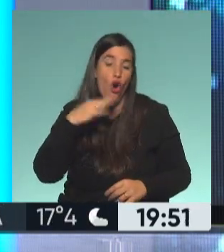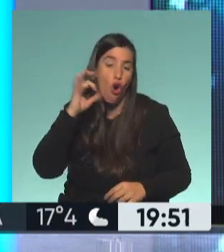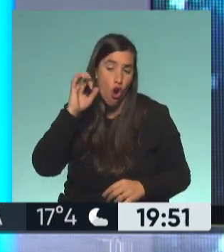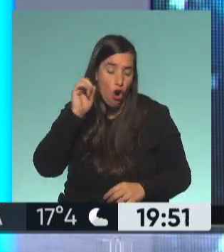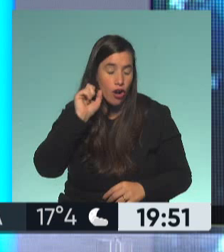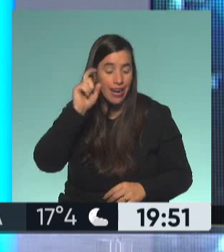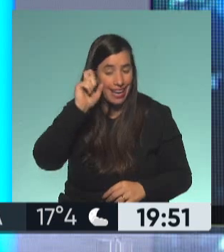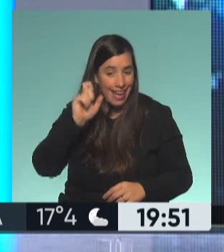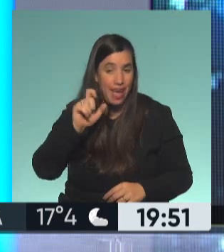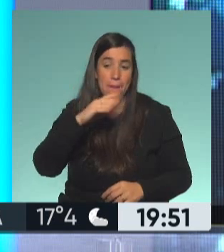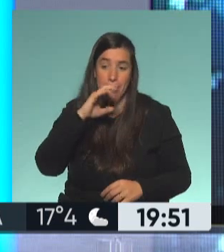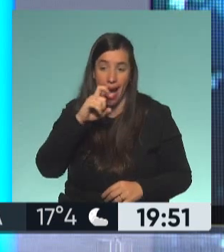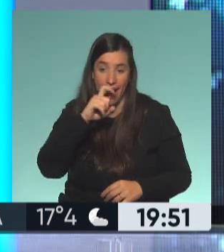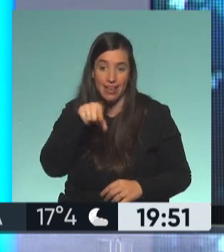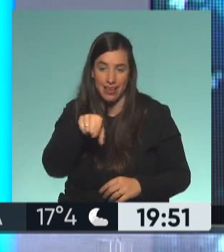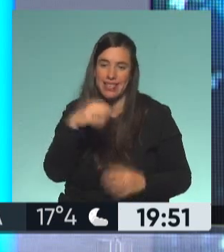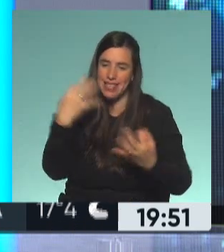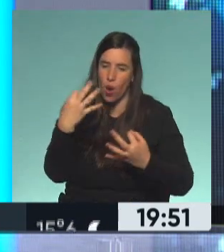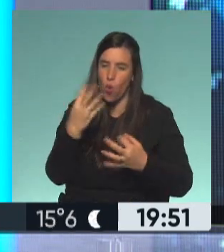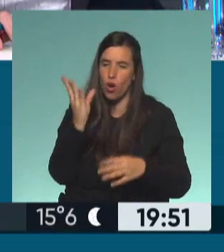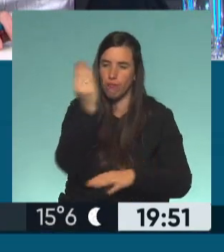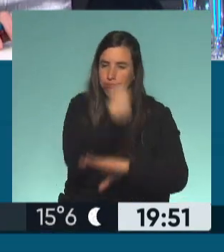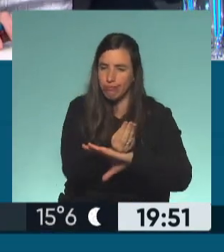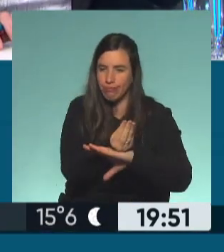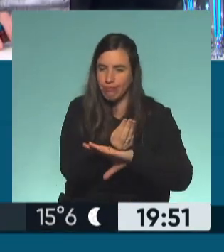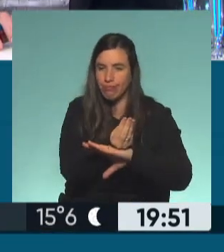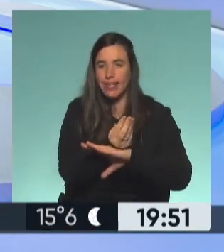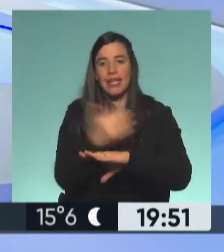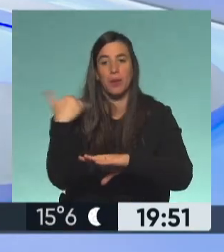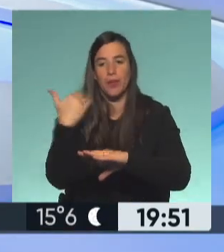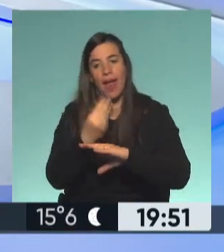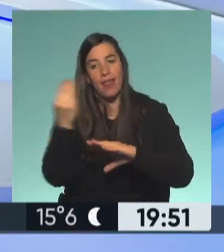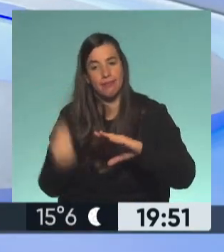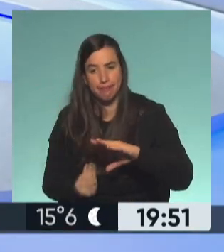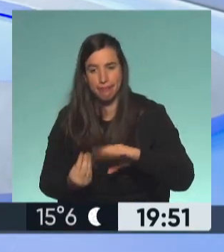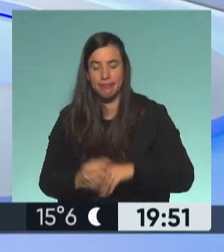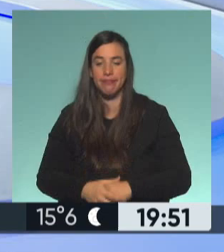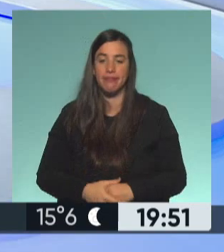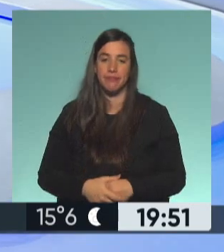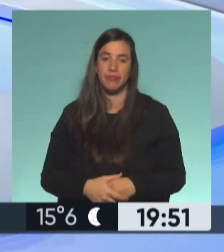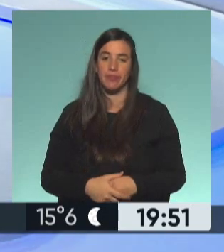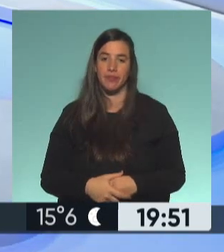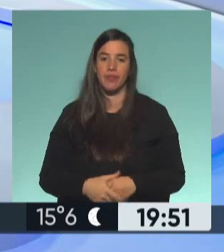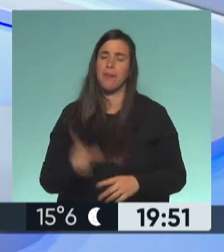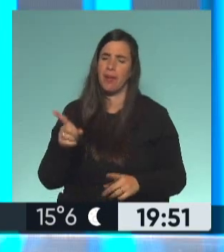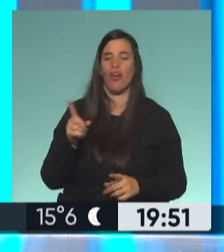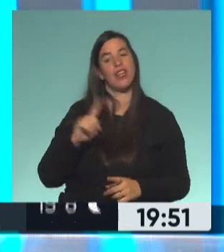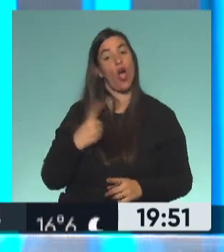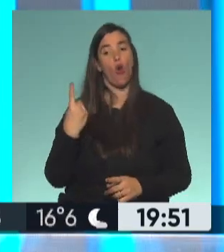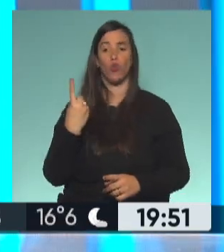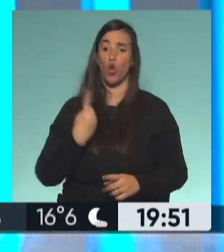mueve ninguna pieza si Mauricio Macri no dice, bueno, ok, Pero no era vamos por allá. orgullosamente bonaerense, Bueno. Sofía. Ah, bueno, pero las contradicciones, Pero igual,